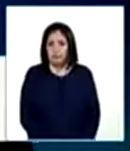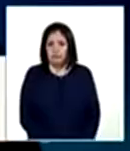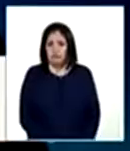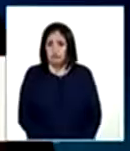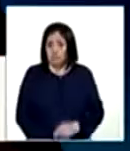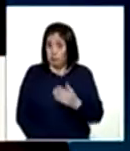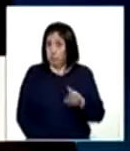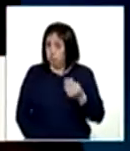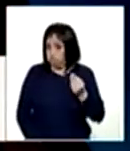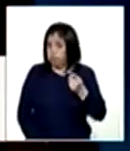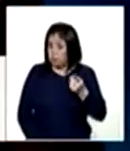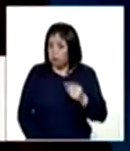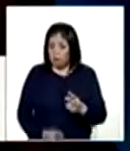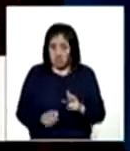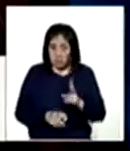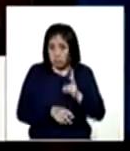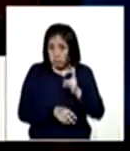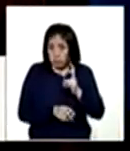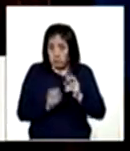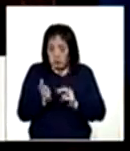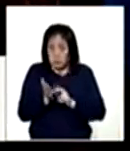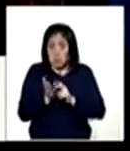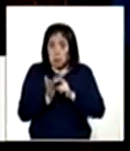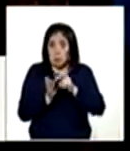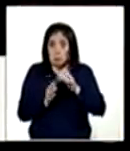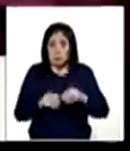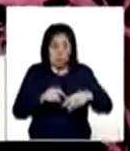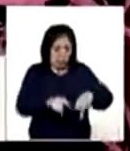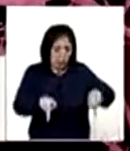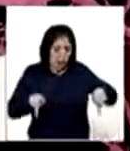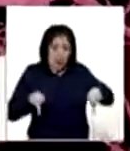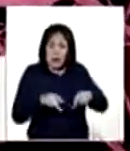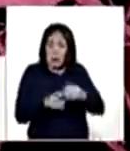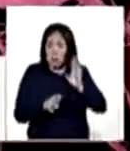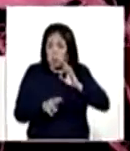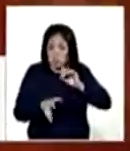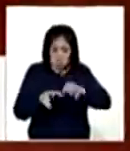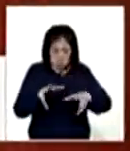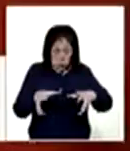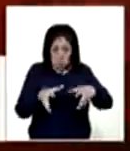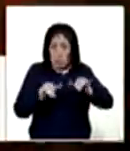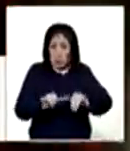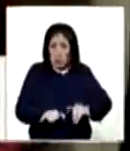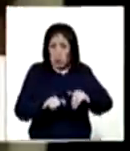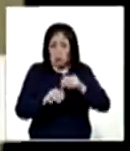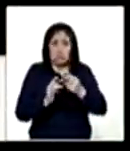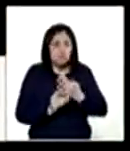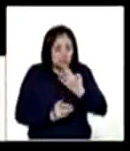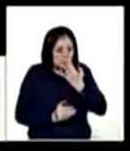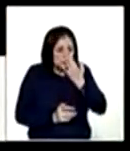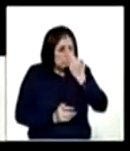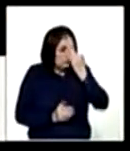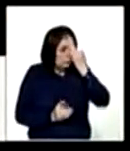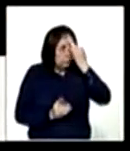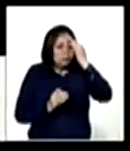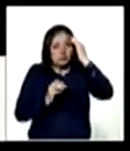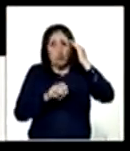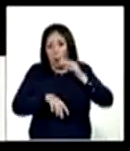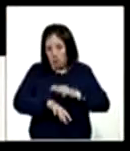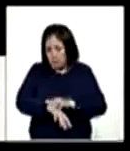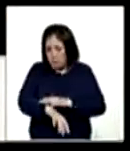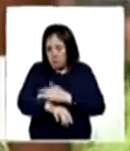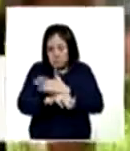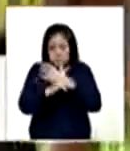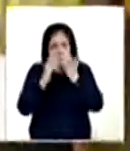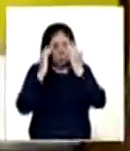ya que este parásito se reproduce en aguas contaminadas y se adquiere a través de las fosas nasales o contacto con la piel hasta llegar al